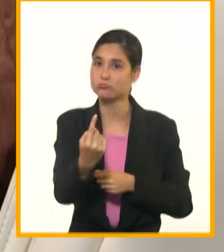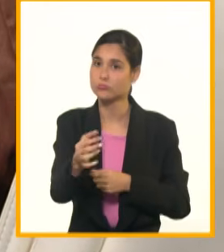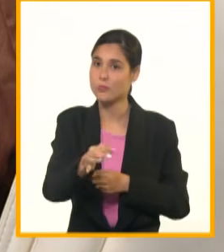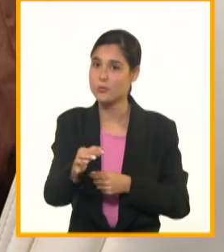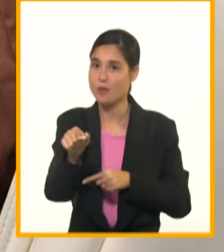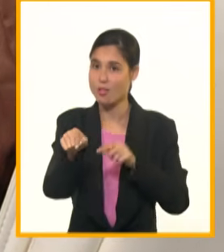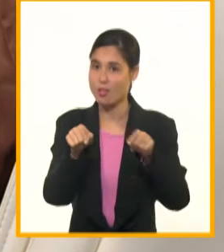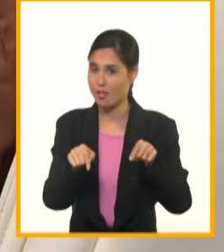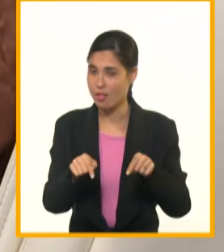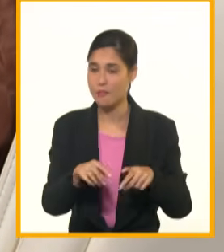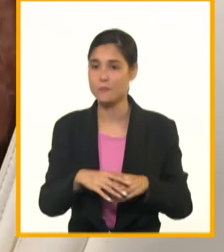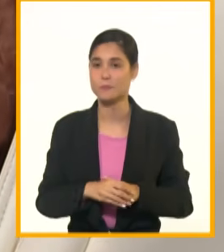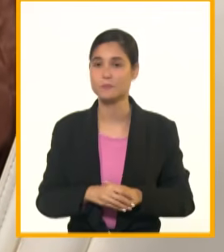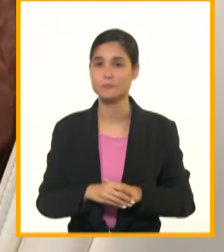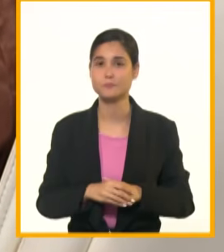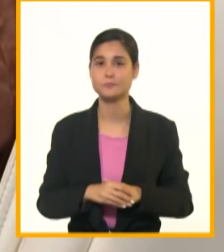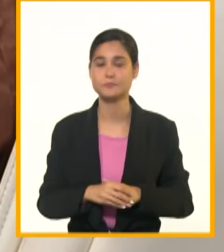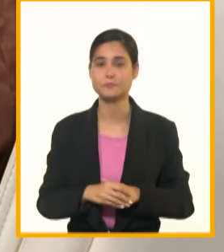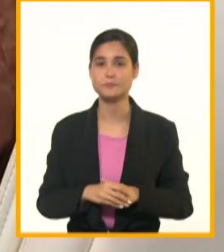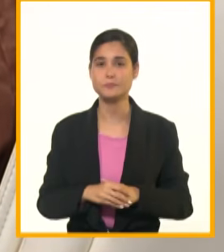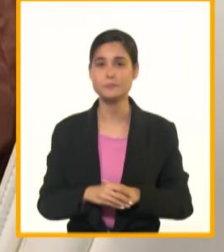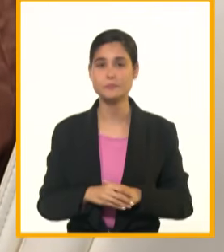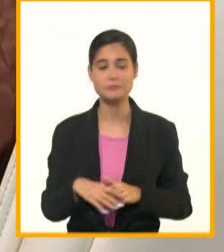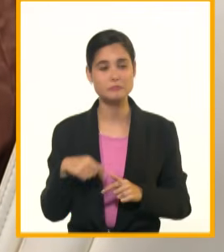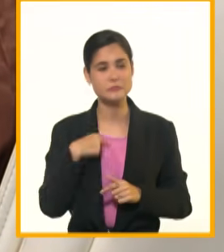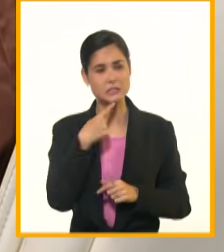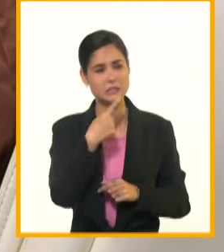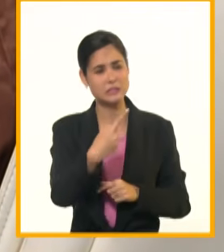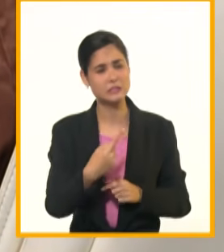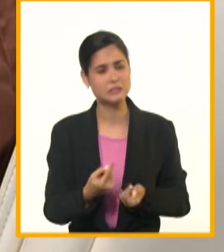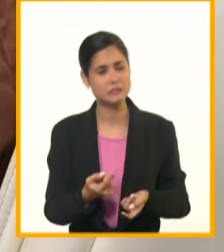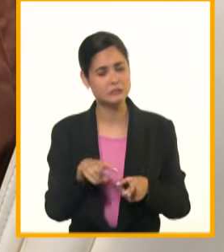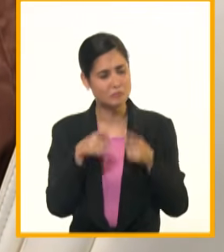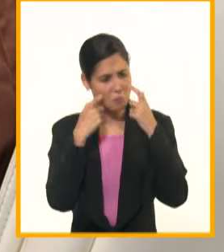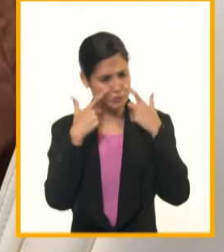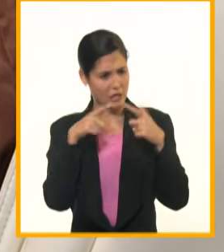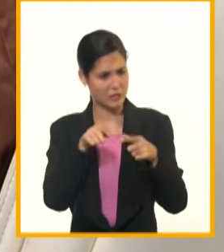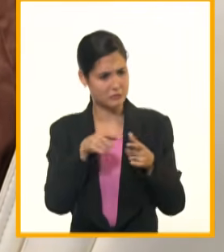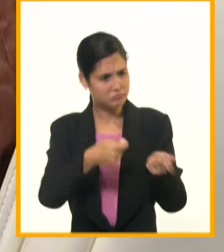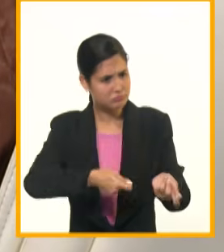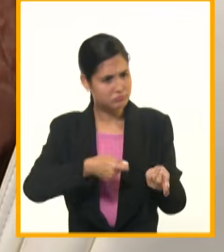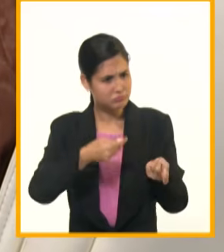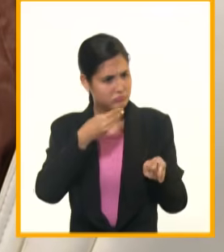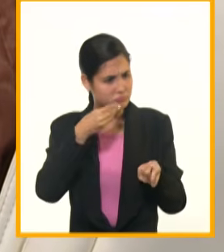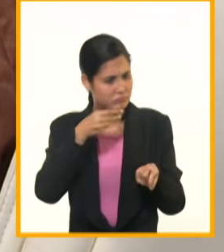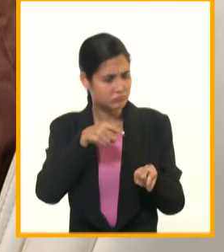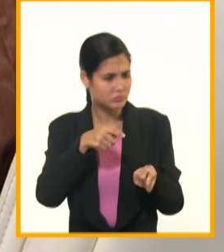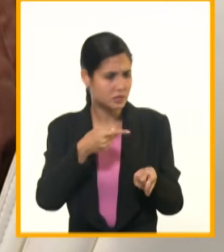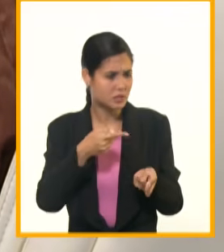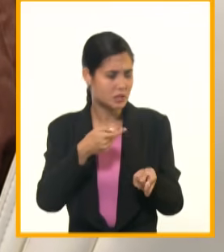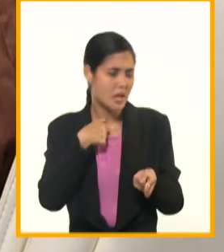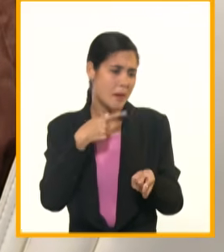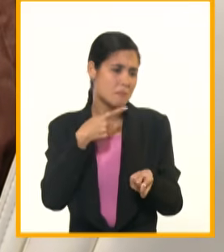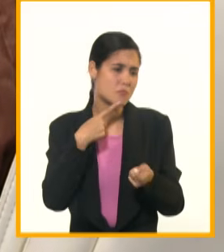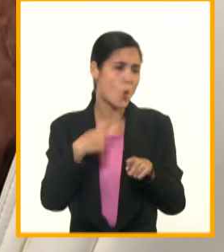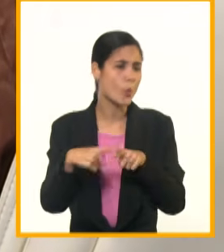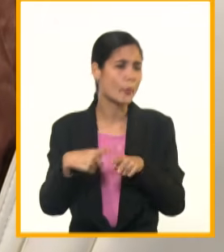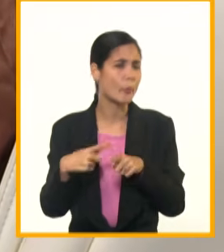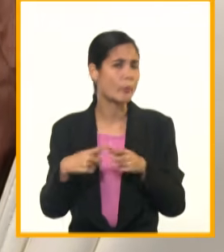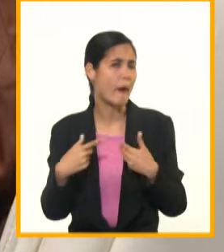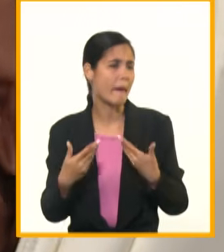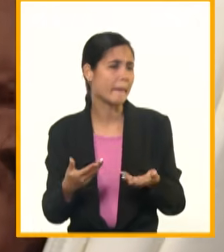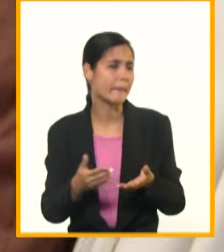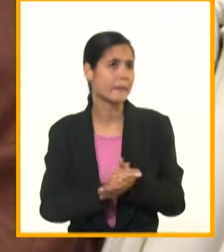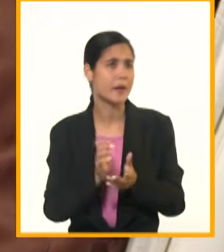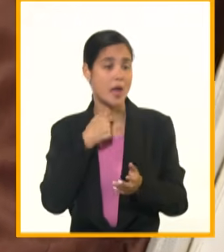de esa base productiva que es sólida, que es una de las más importantes del país, ¿cuáles han sido las claves, como en el caso de